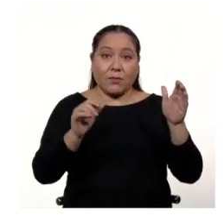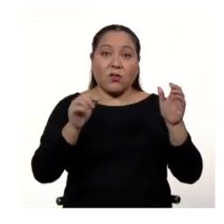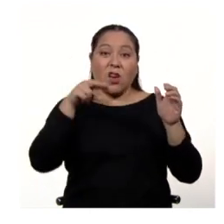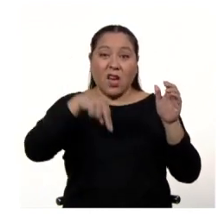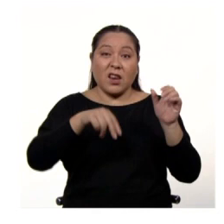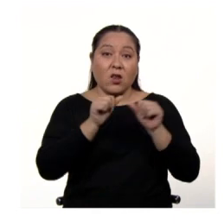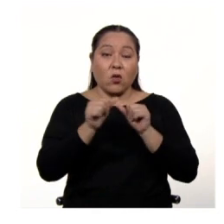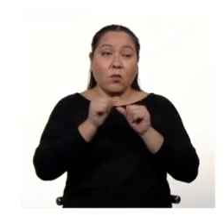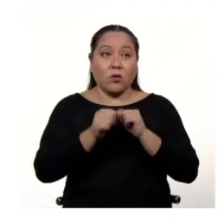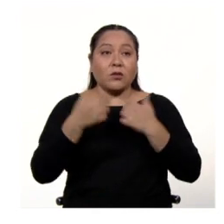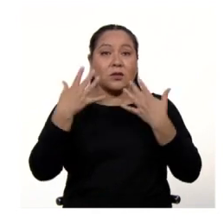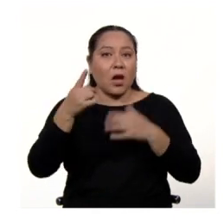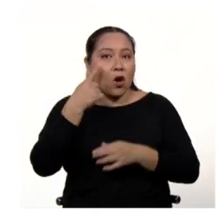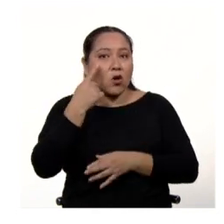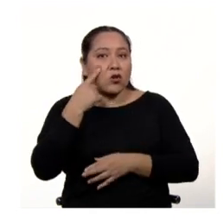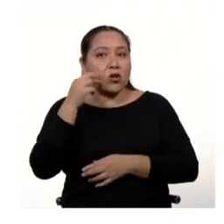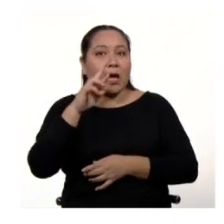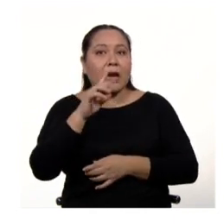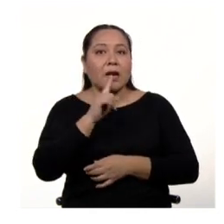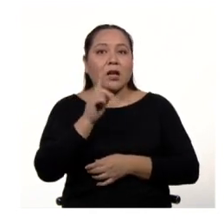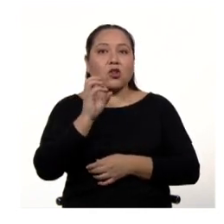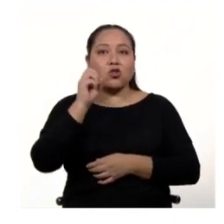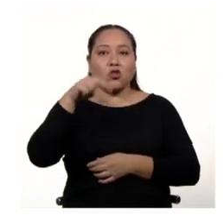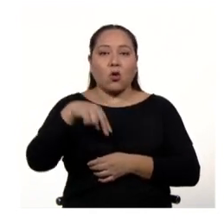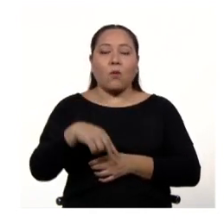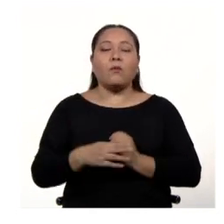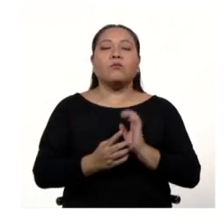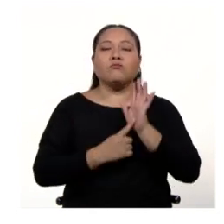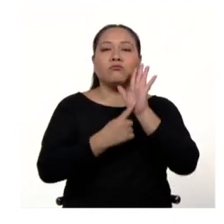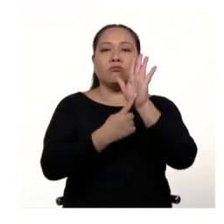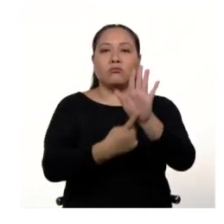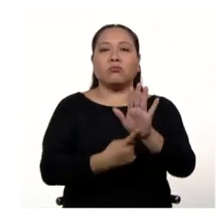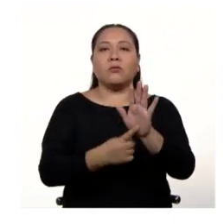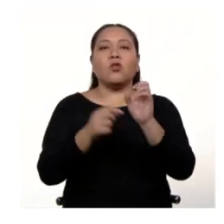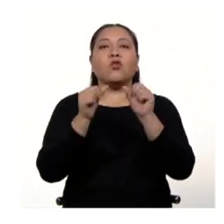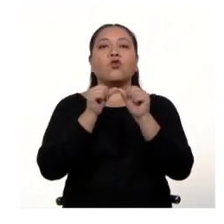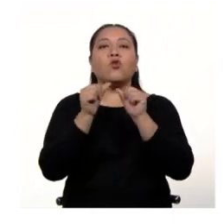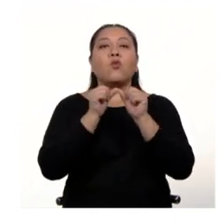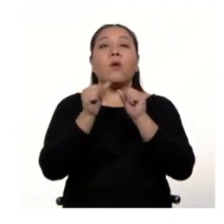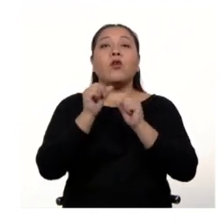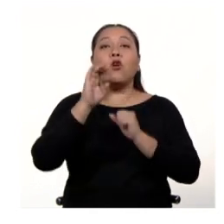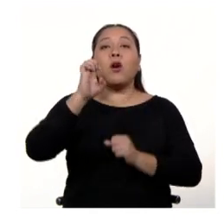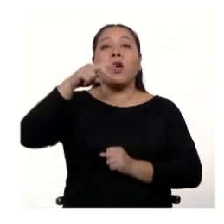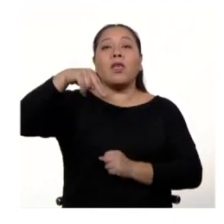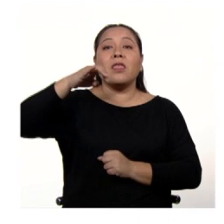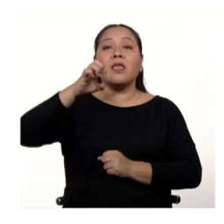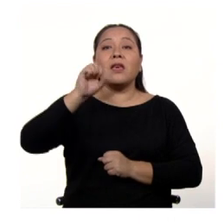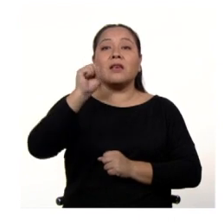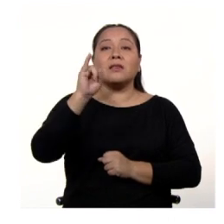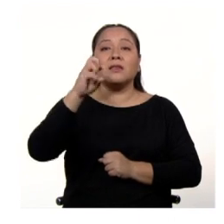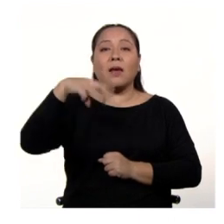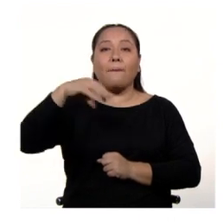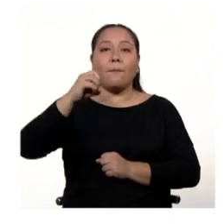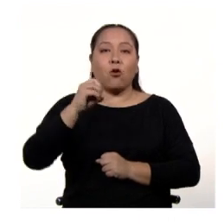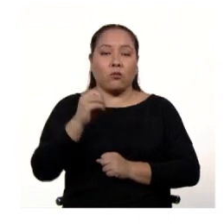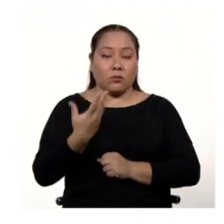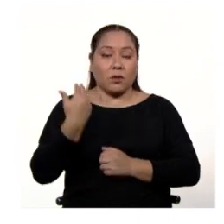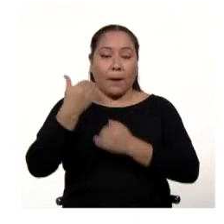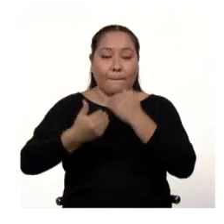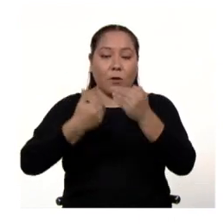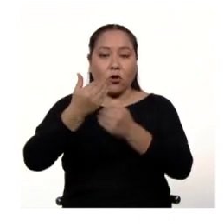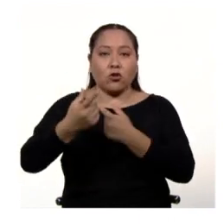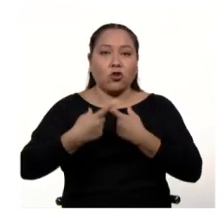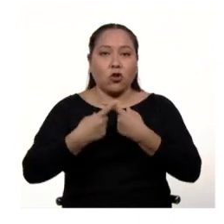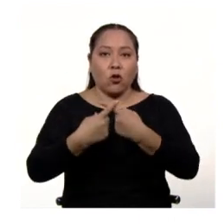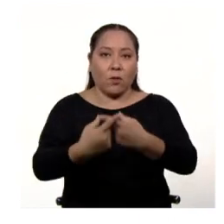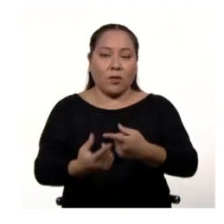razón, podemos representar simbólicamente el término enésimo de una progresión geométrica.